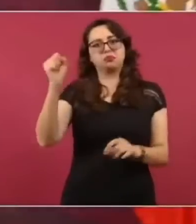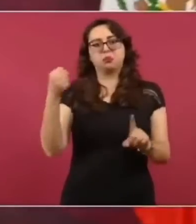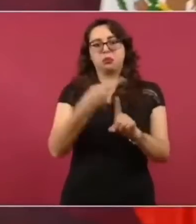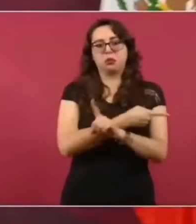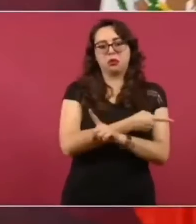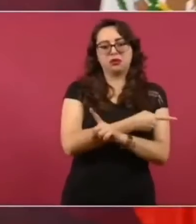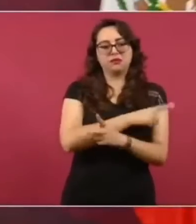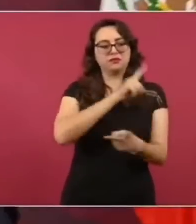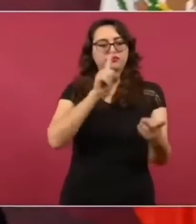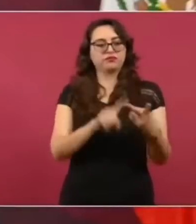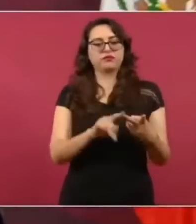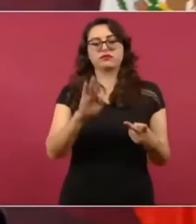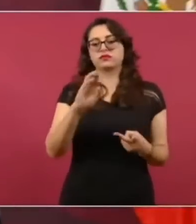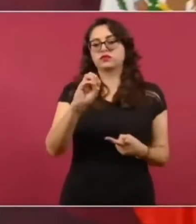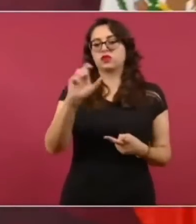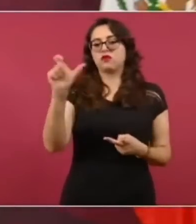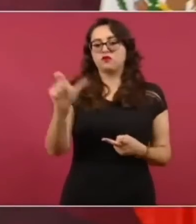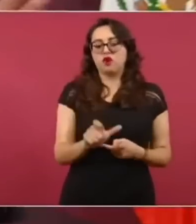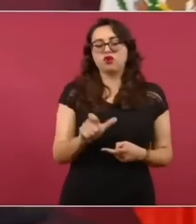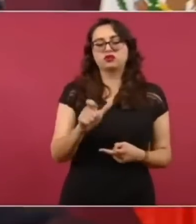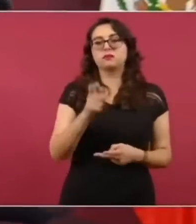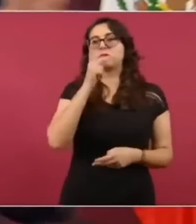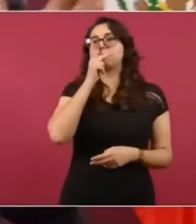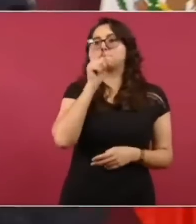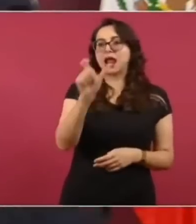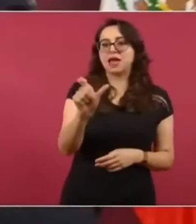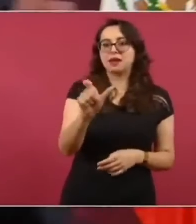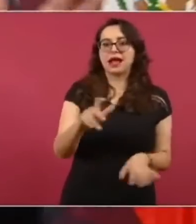Estos tecnócratas acabaron